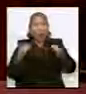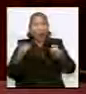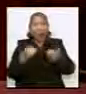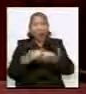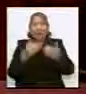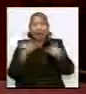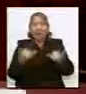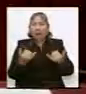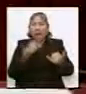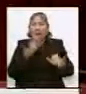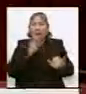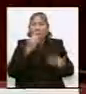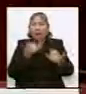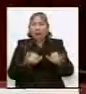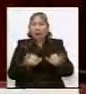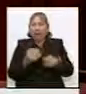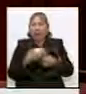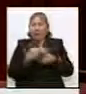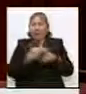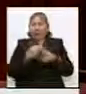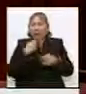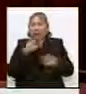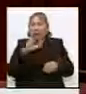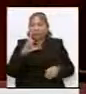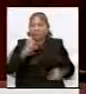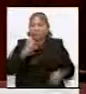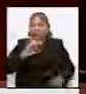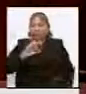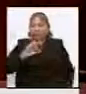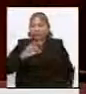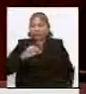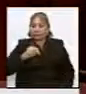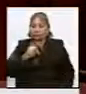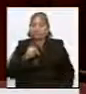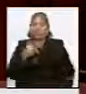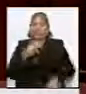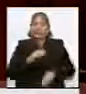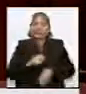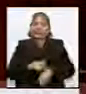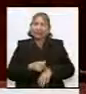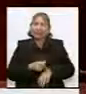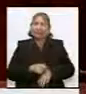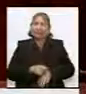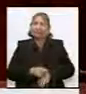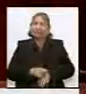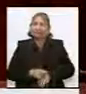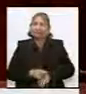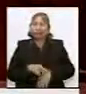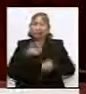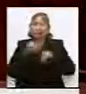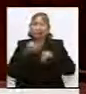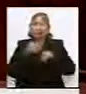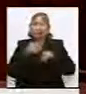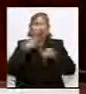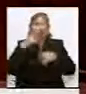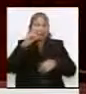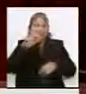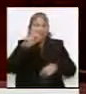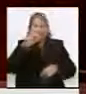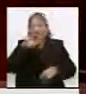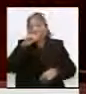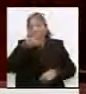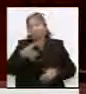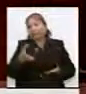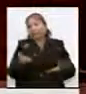como hablábamos hace un momento con la congresista Luciana, ha llegado el momento de que hay burlas, hay ofensas,